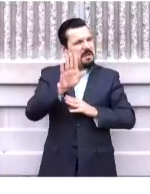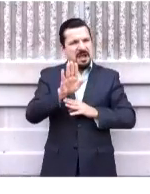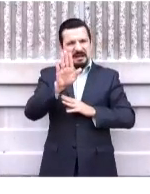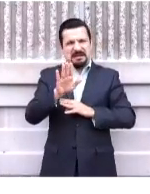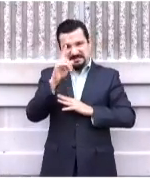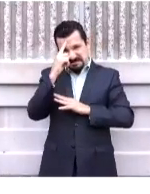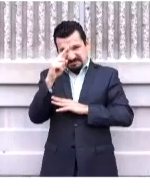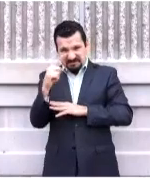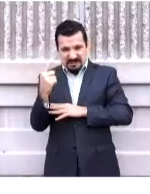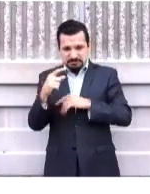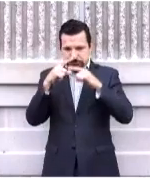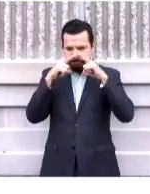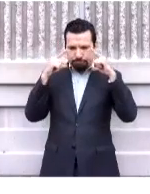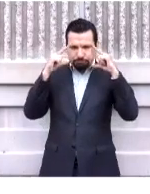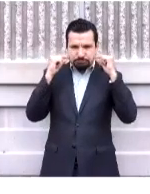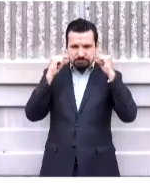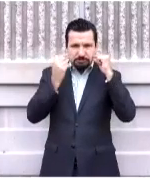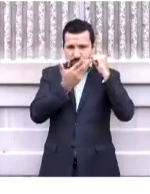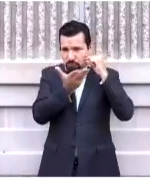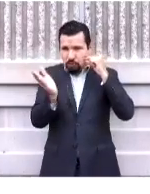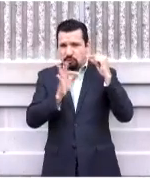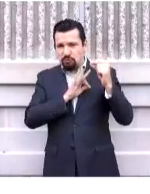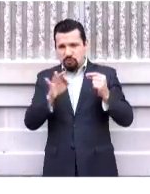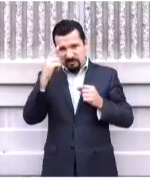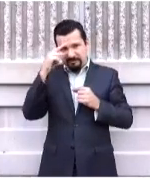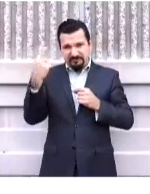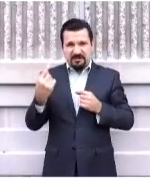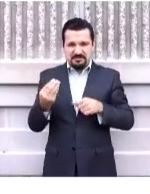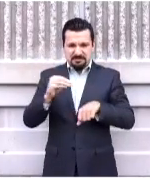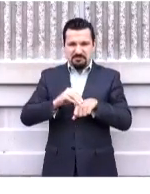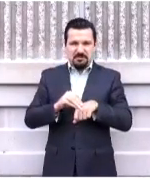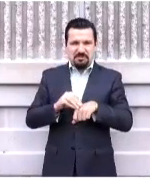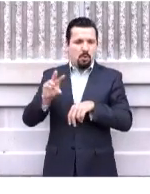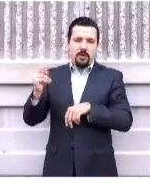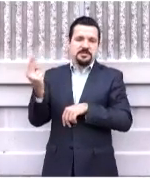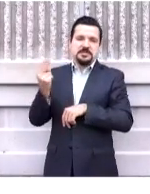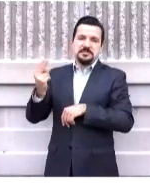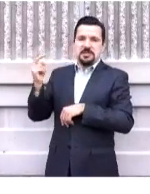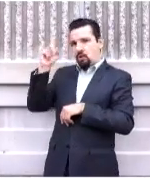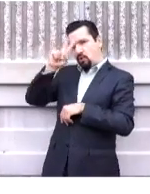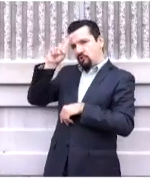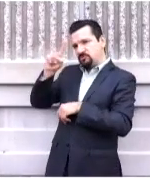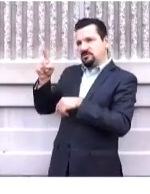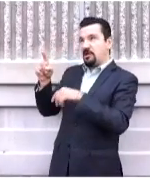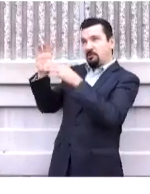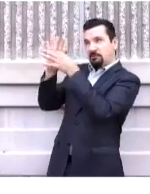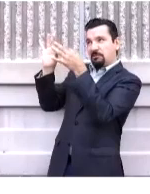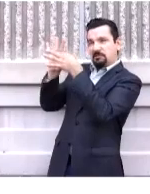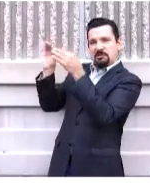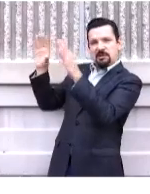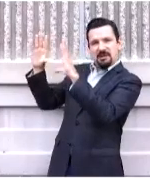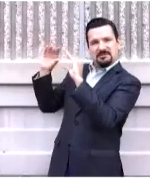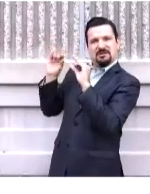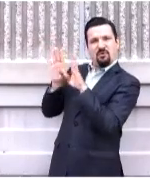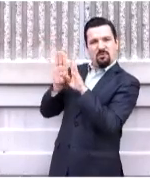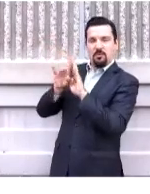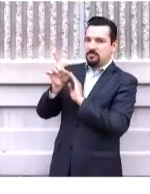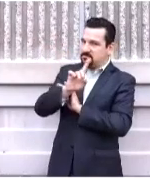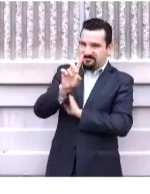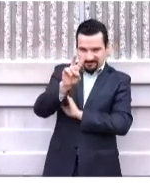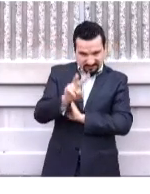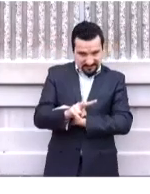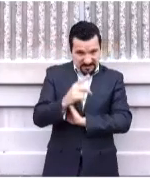muy sencilla y que todos lo podemos hacer sin instrucción alguna, pero no es así. Y para